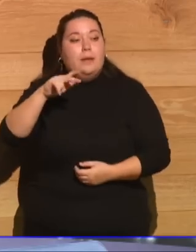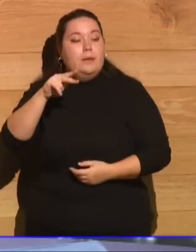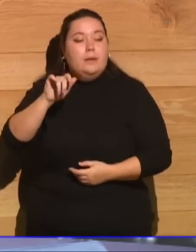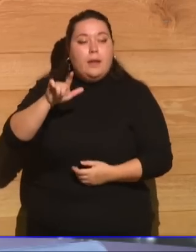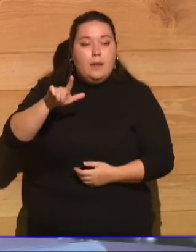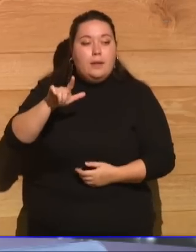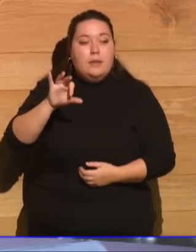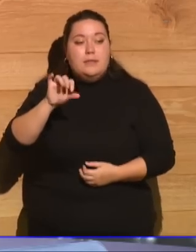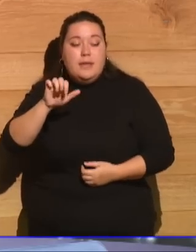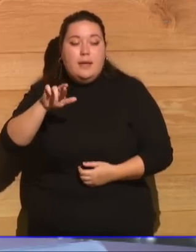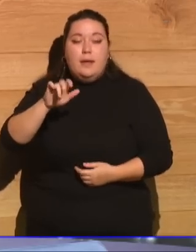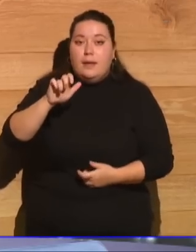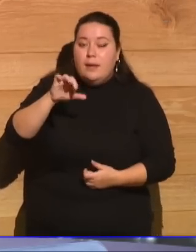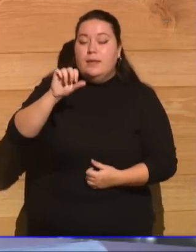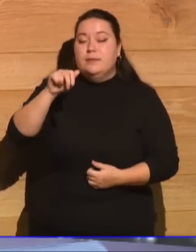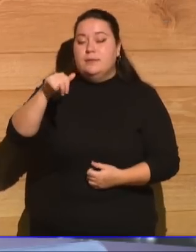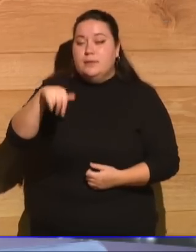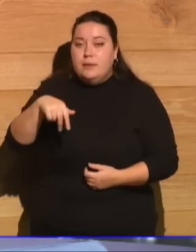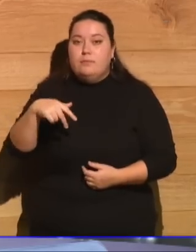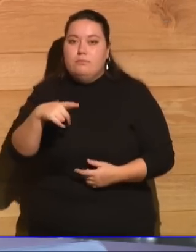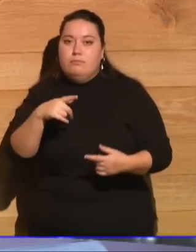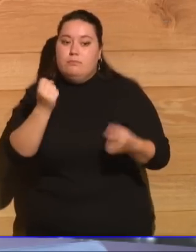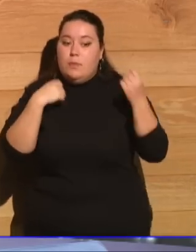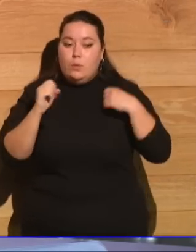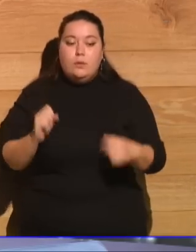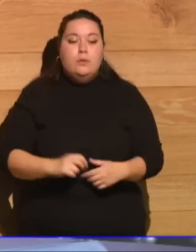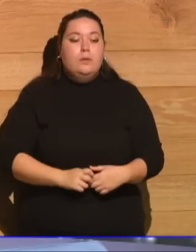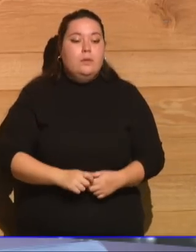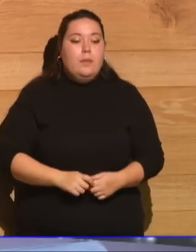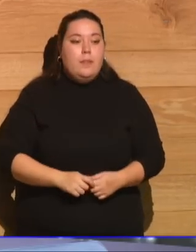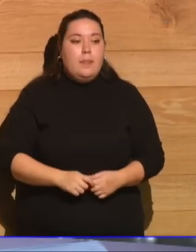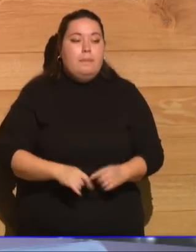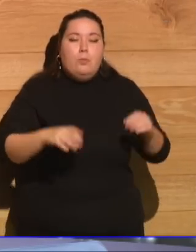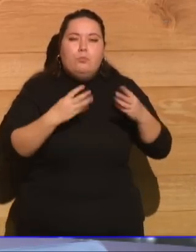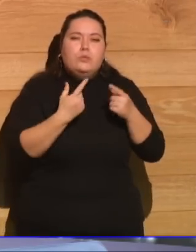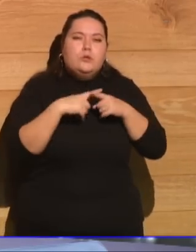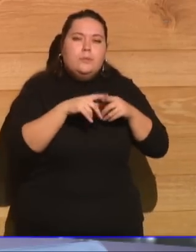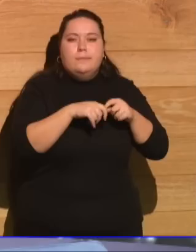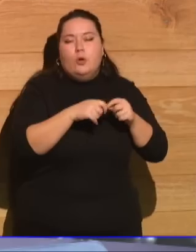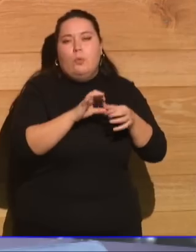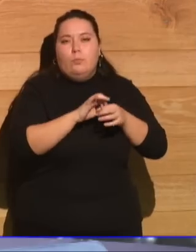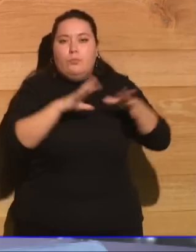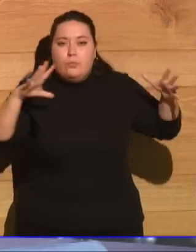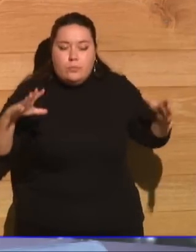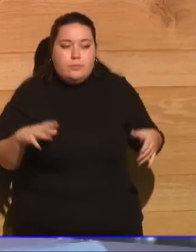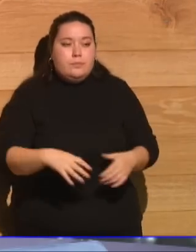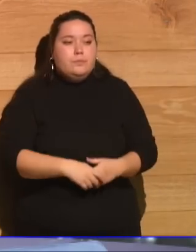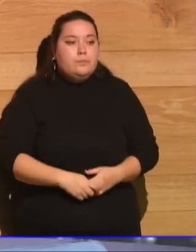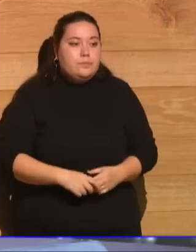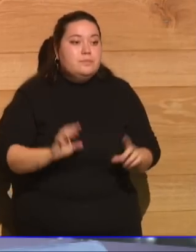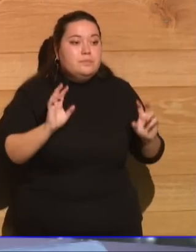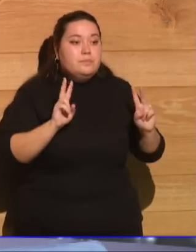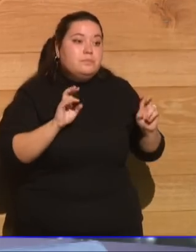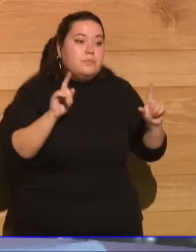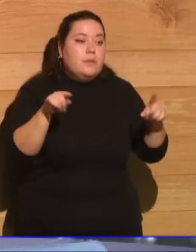aparato. Pero en ese momento rompía muchas cosas. Eso se ve desde el uso de la música, por ejemplo, de